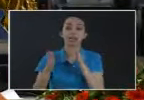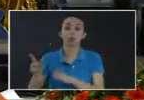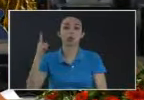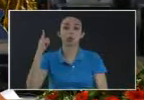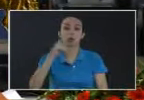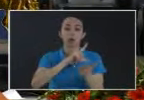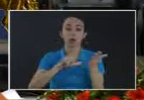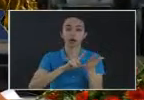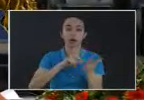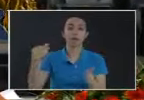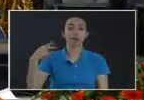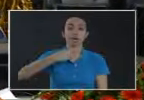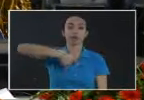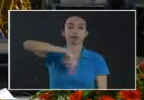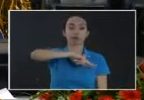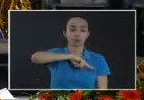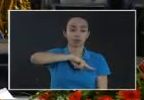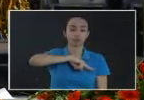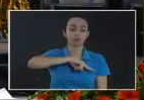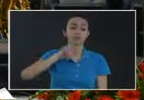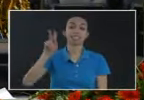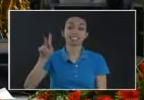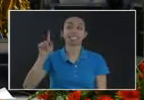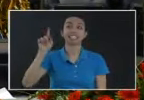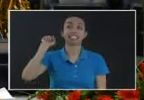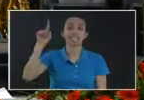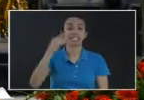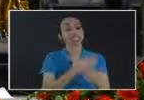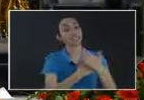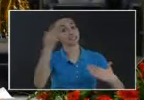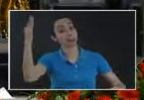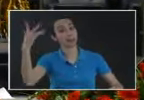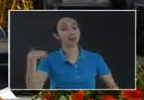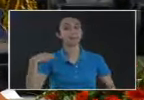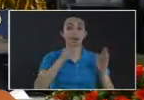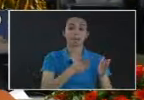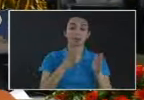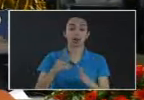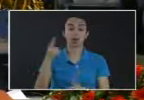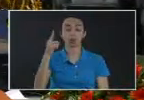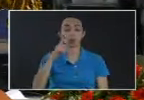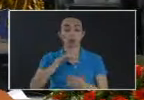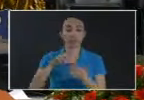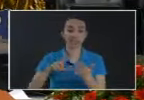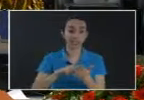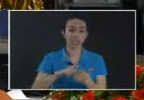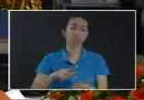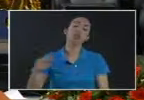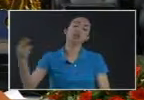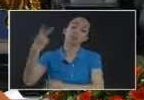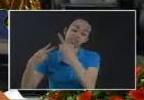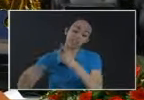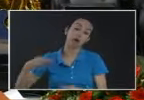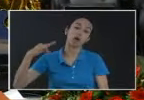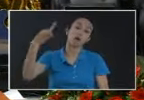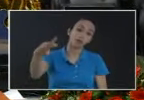me voy y preparo un lugar para vosotros, vendré otra vez y os tomaré conmigo,